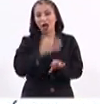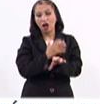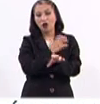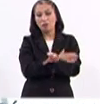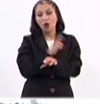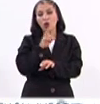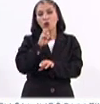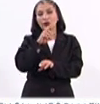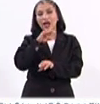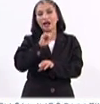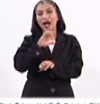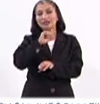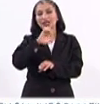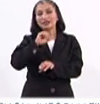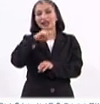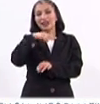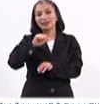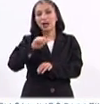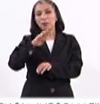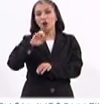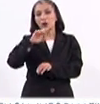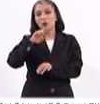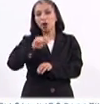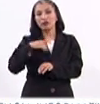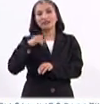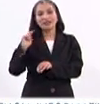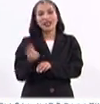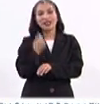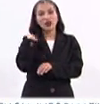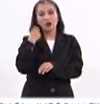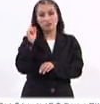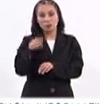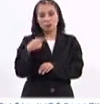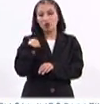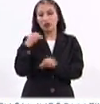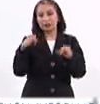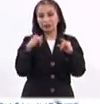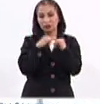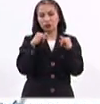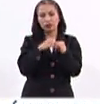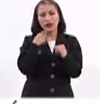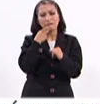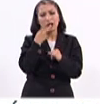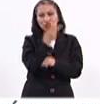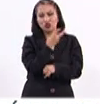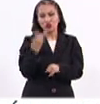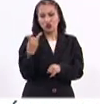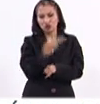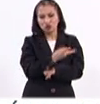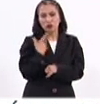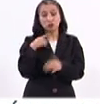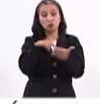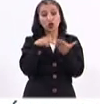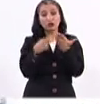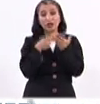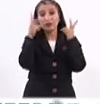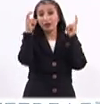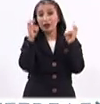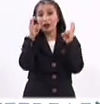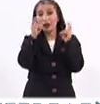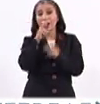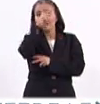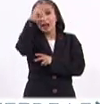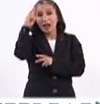acompaña Uriana Ceseña Borbón, técnico académico del mismo instituto. Y vamos a platicar con ella sobre el proyecto